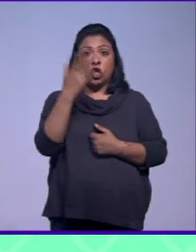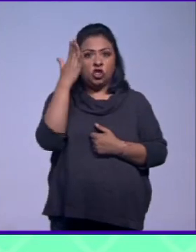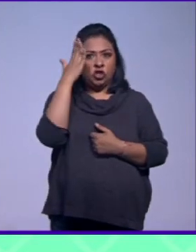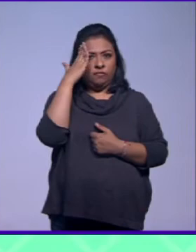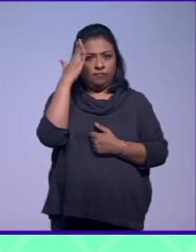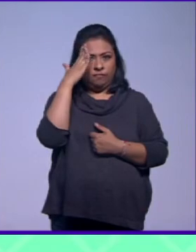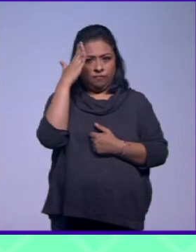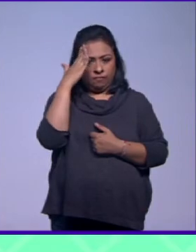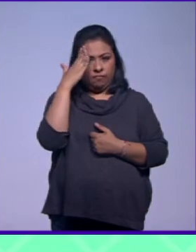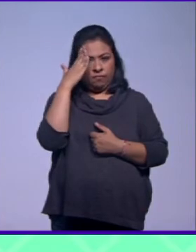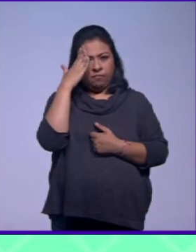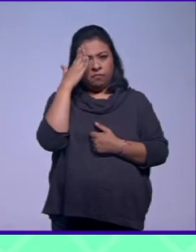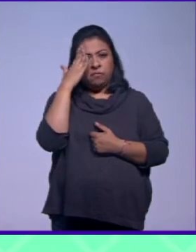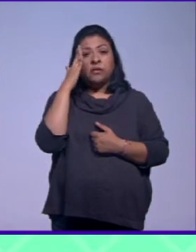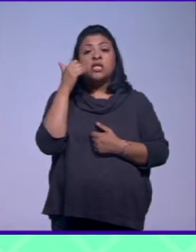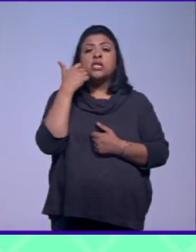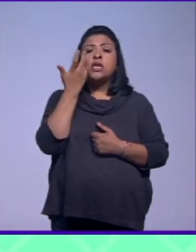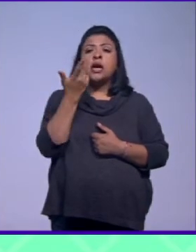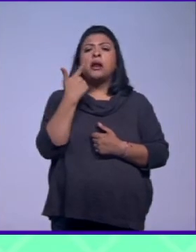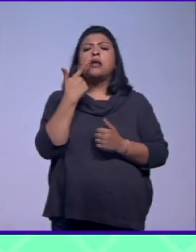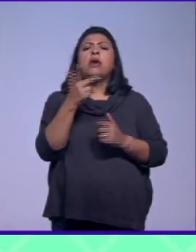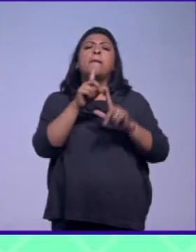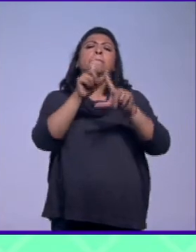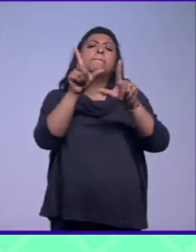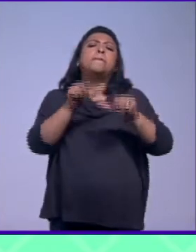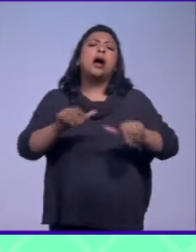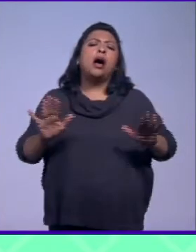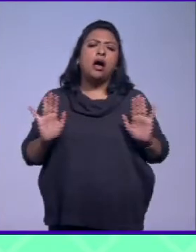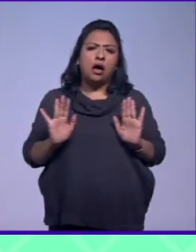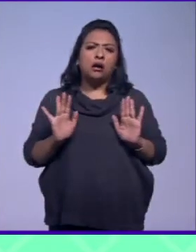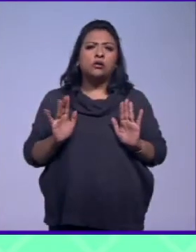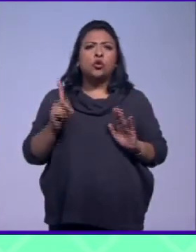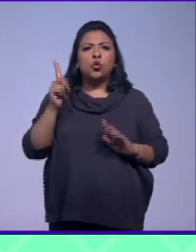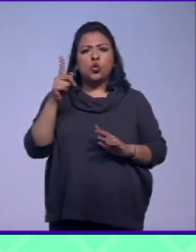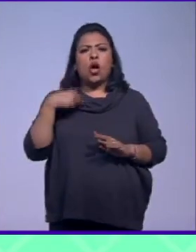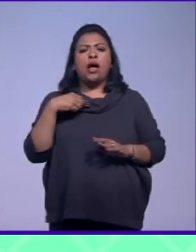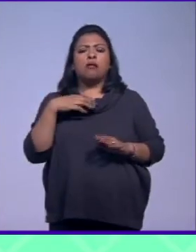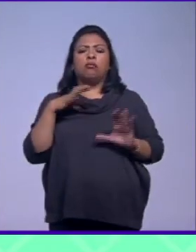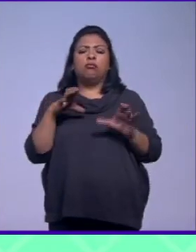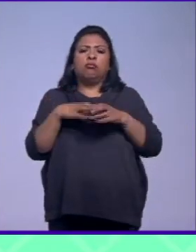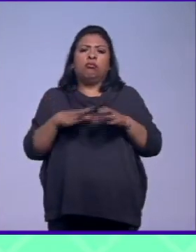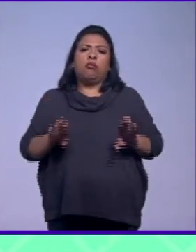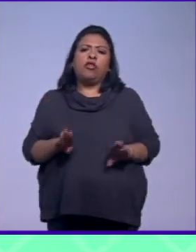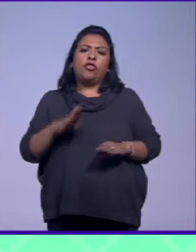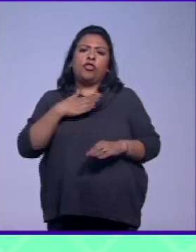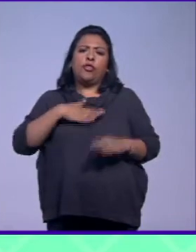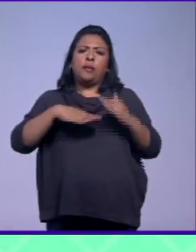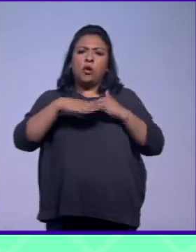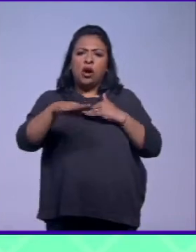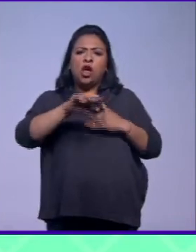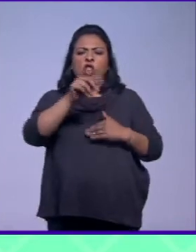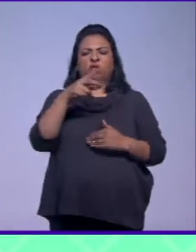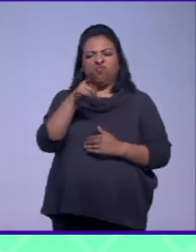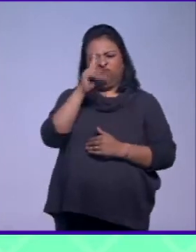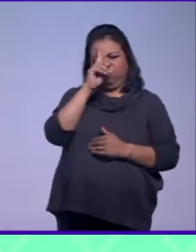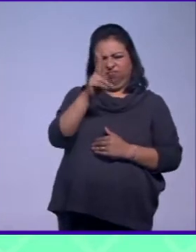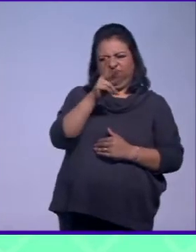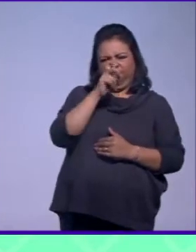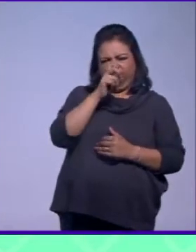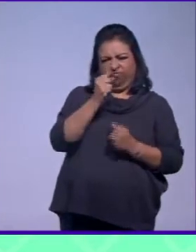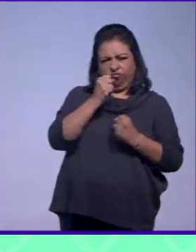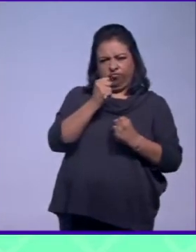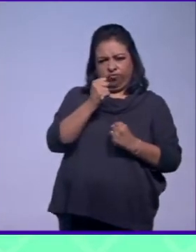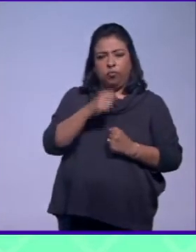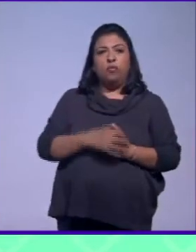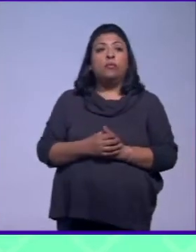populistas tratando de llegar a la paz no uno en un régimen democrático y en un régimen totalitario como el de kim jong-un